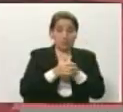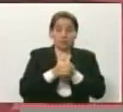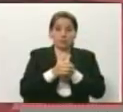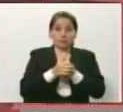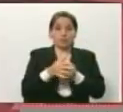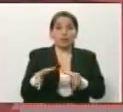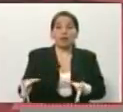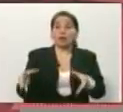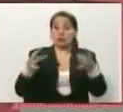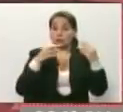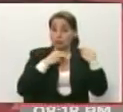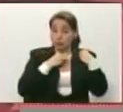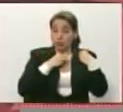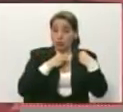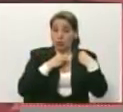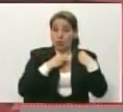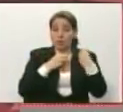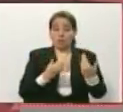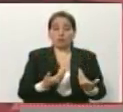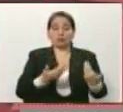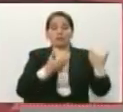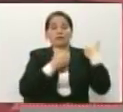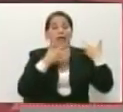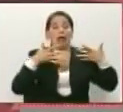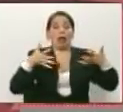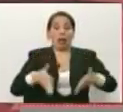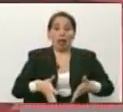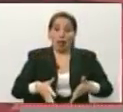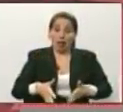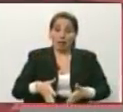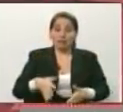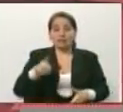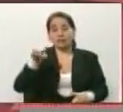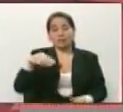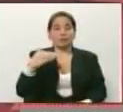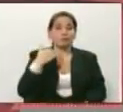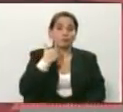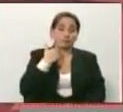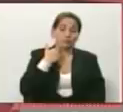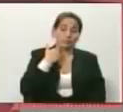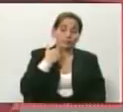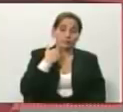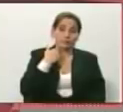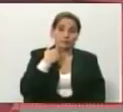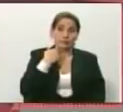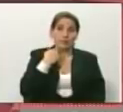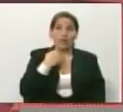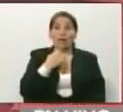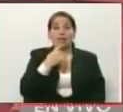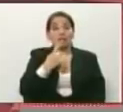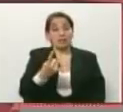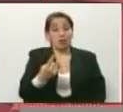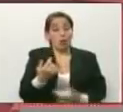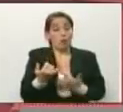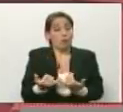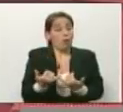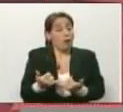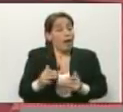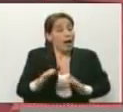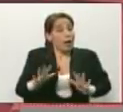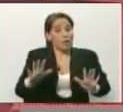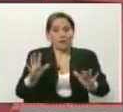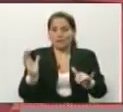Asumió la responsabilidad y el fracaso que significaba en ese momento. Por ahora, no hemos